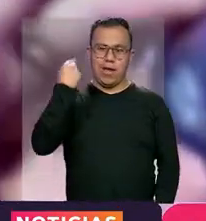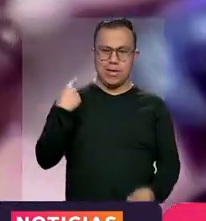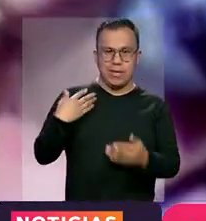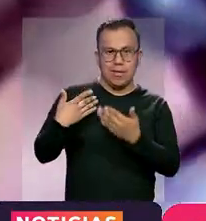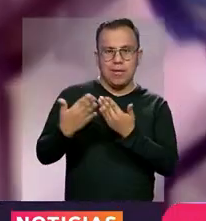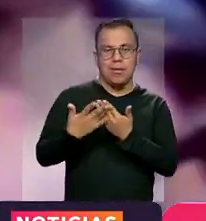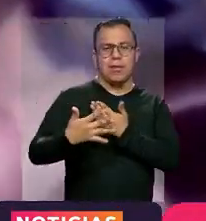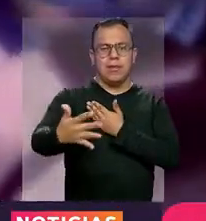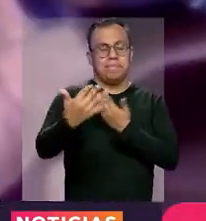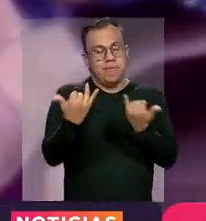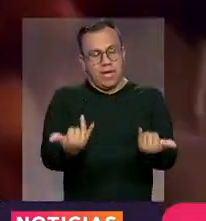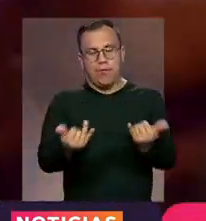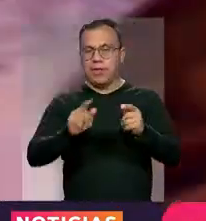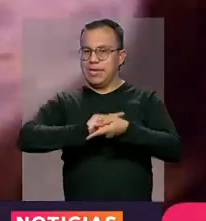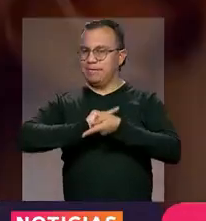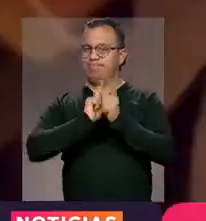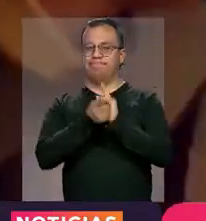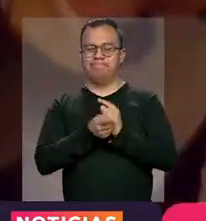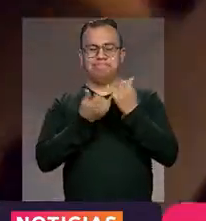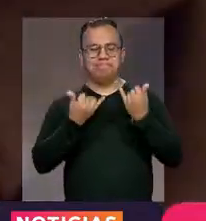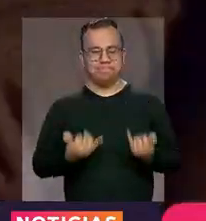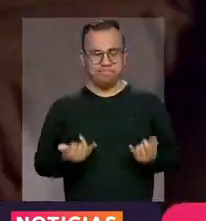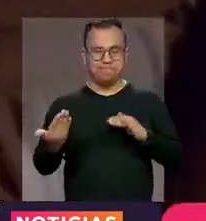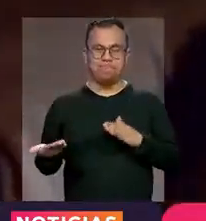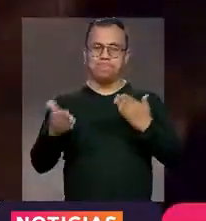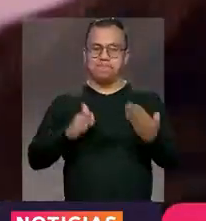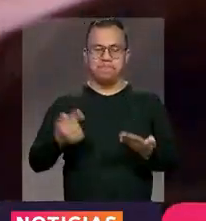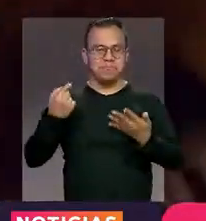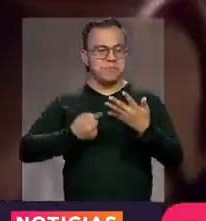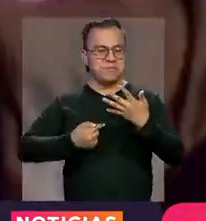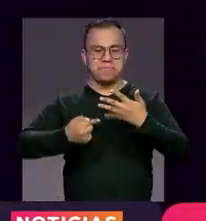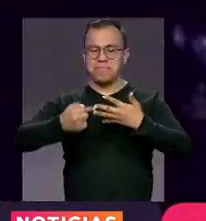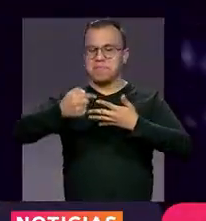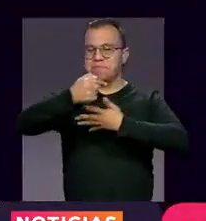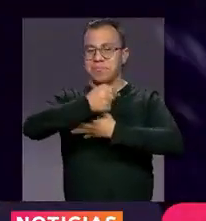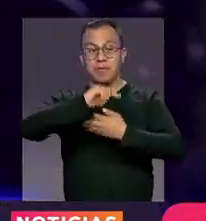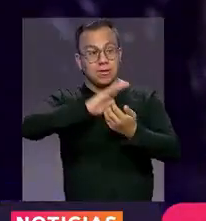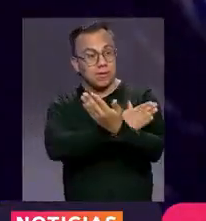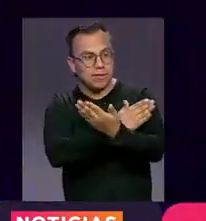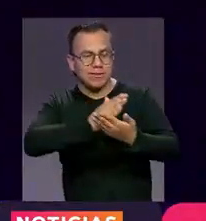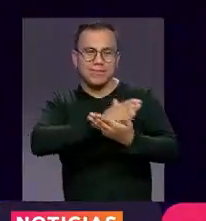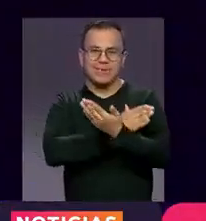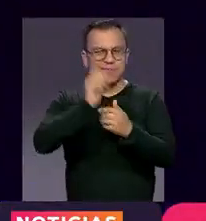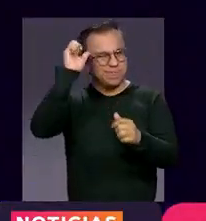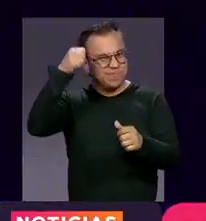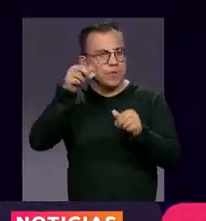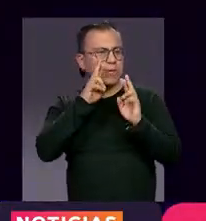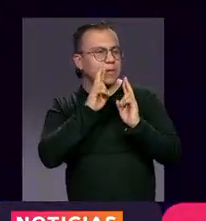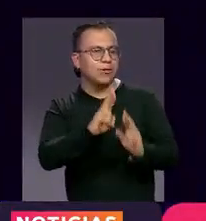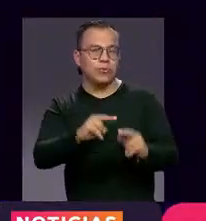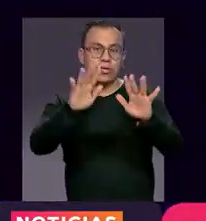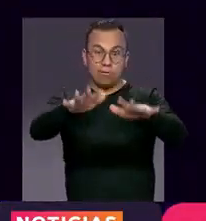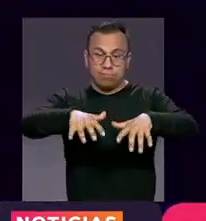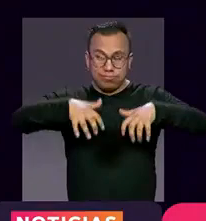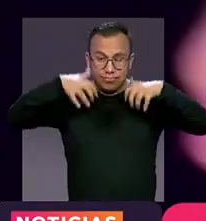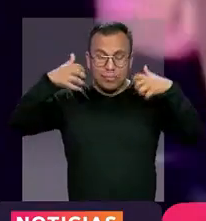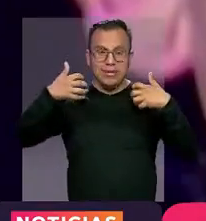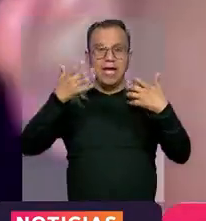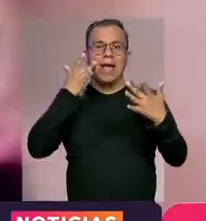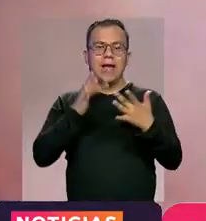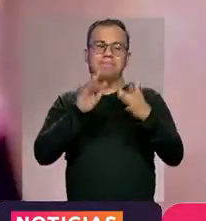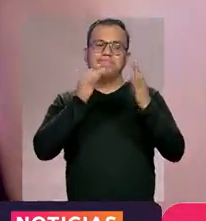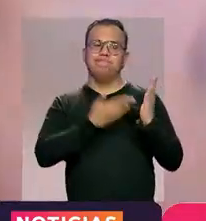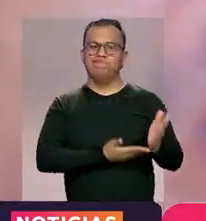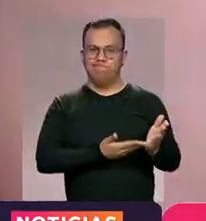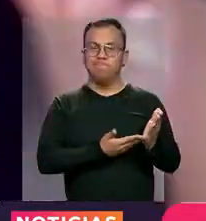se despide de este plano terrenal tras una cosecha de innumerables éxitos musicales, reconocimientos y conciertos que le